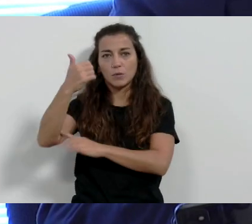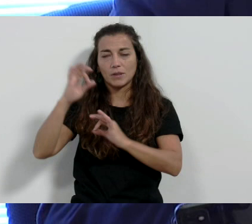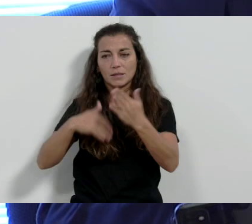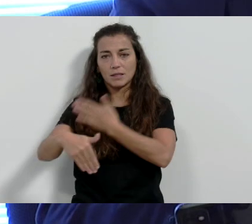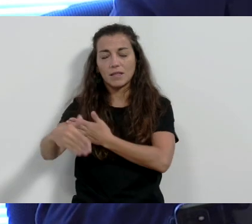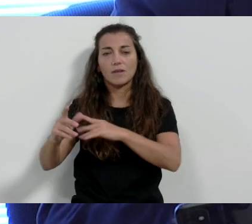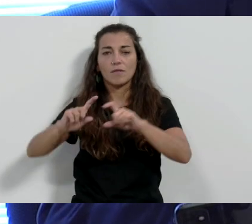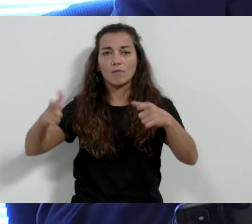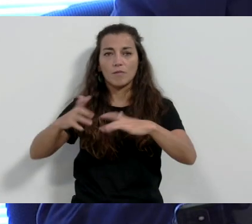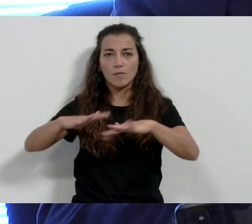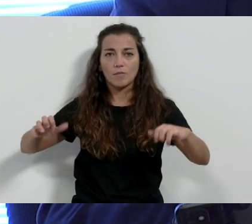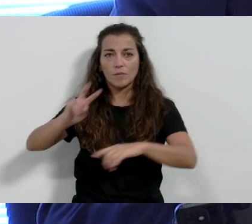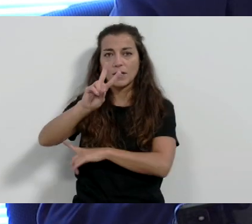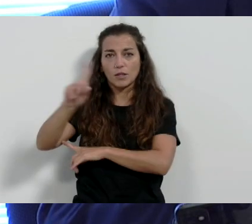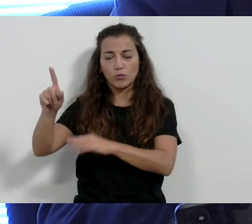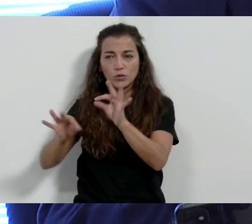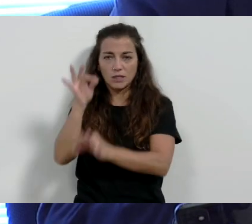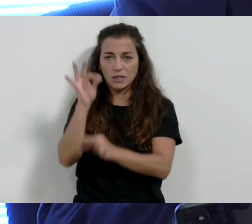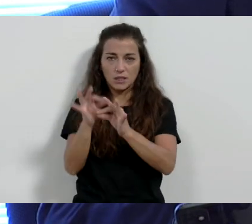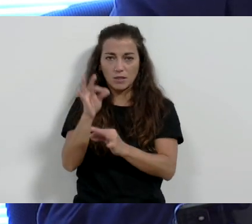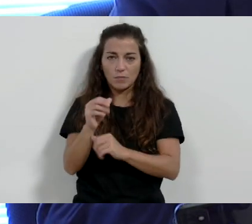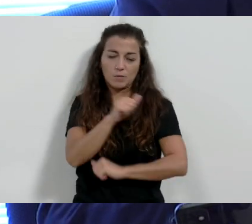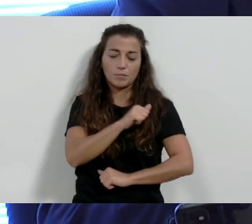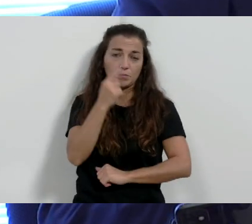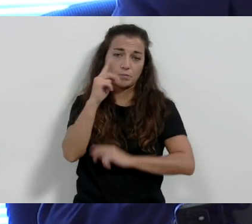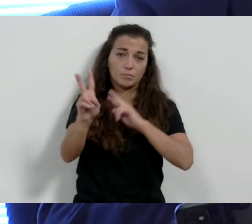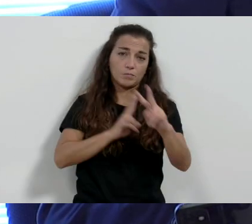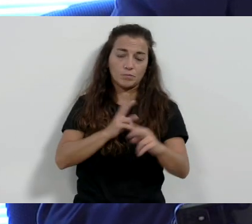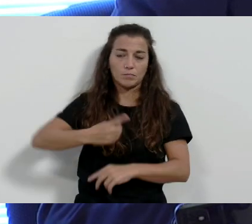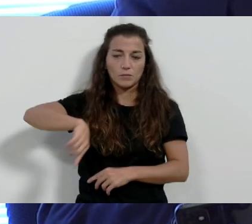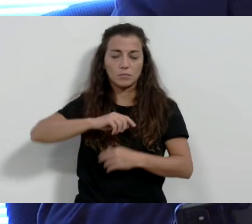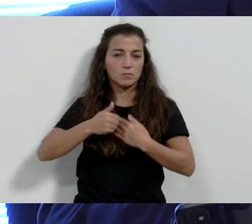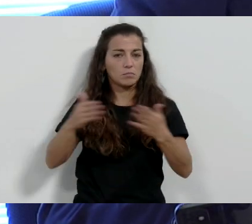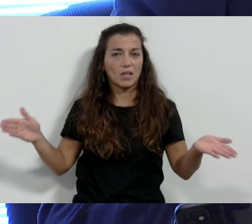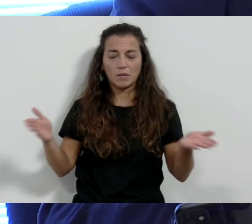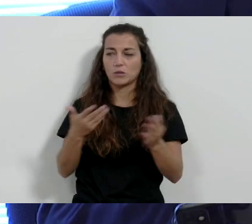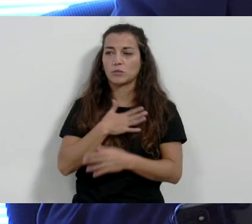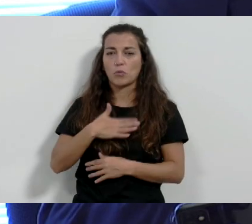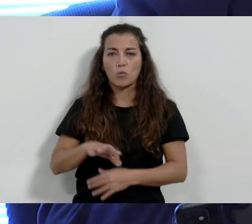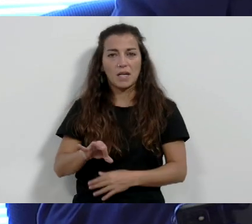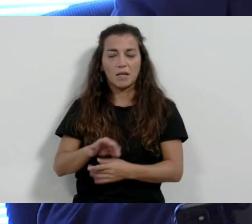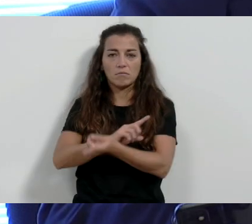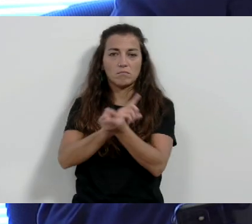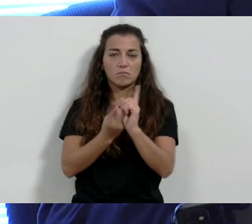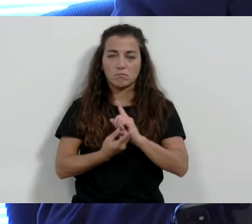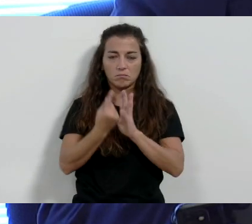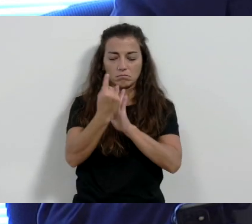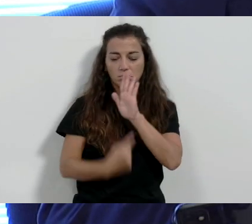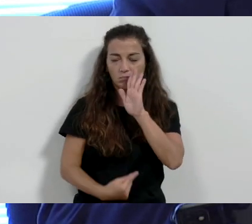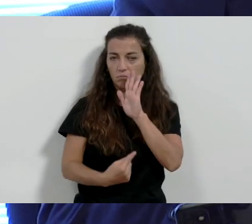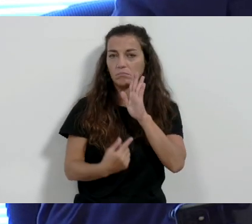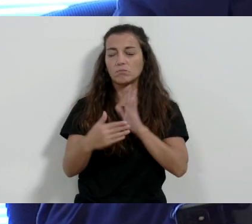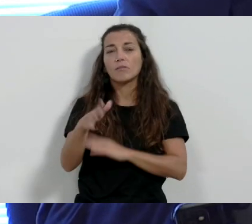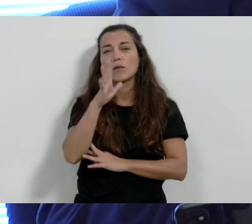septiembre. Así que estoy esperando su respuesta. Estamos abiertos a cualquier tipo de modificación, porque le digo lo que he dicho